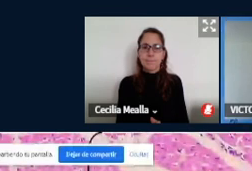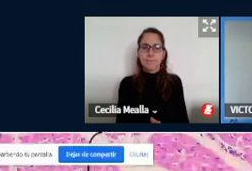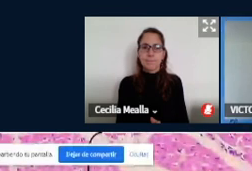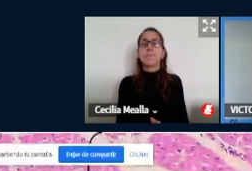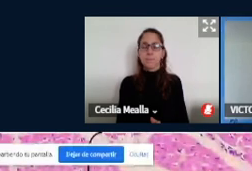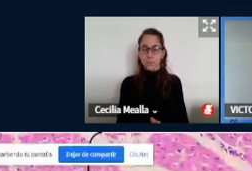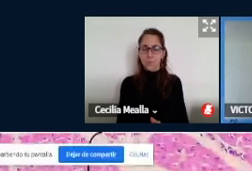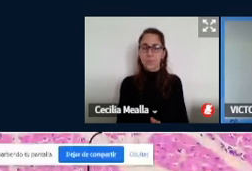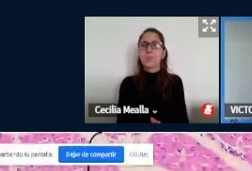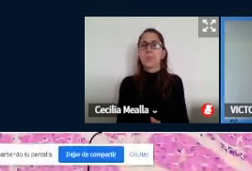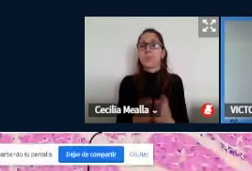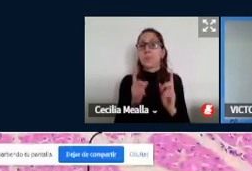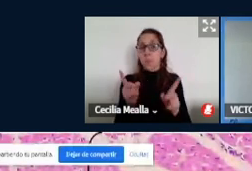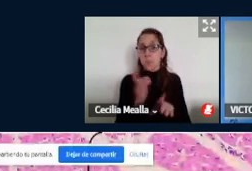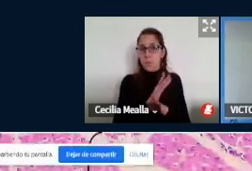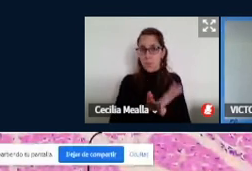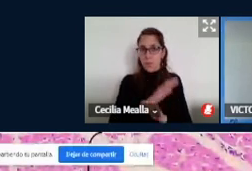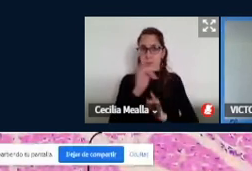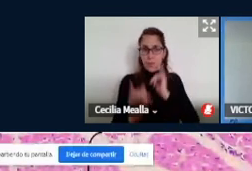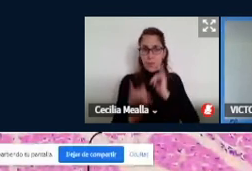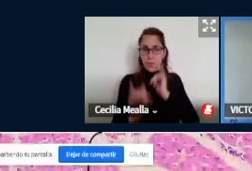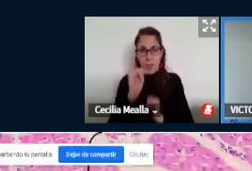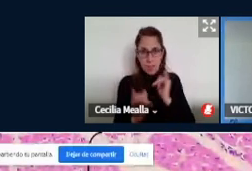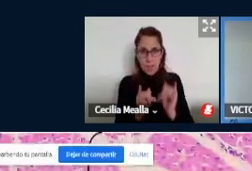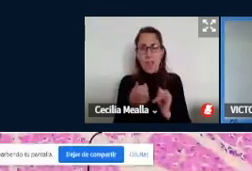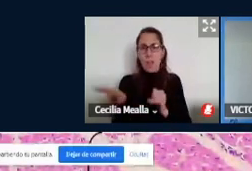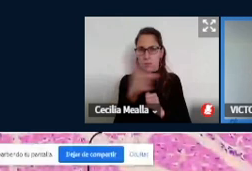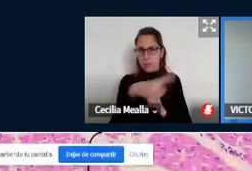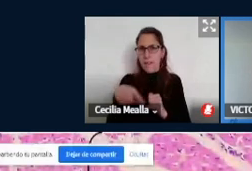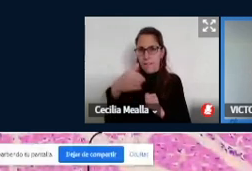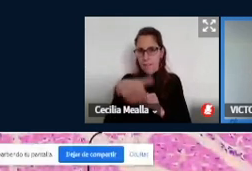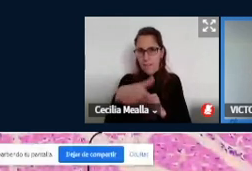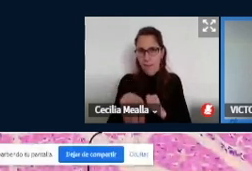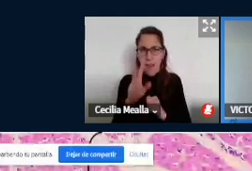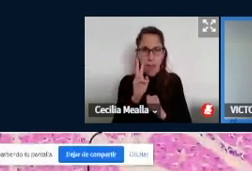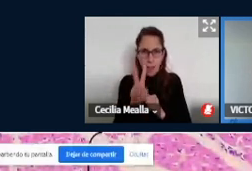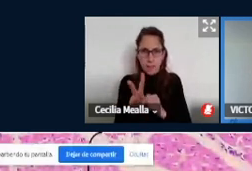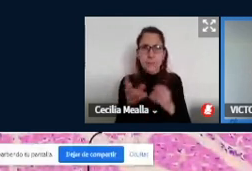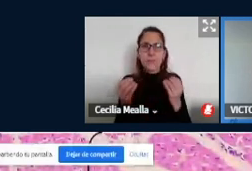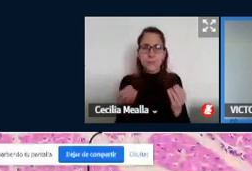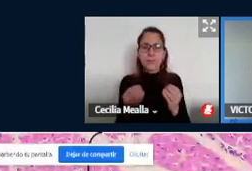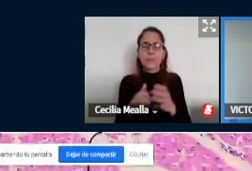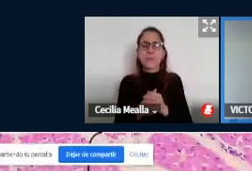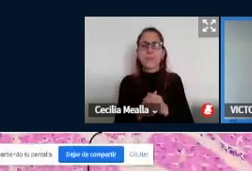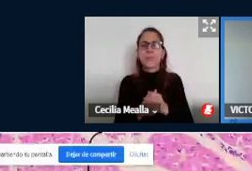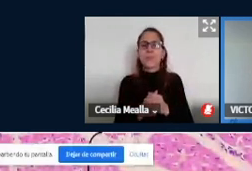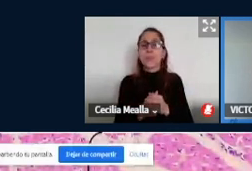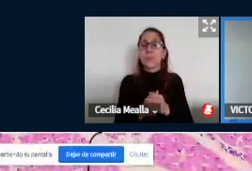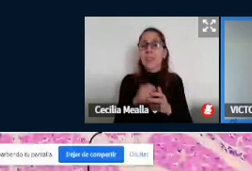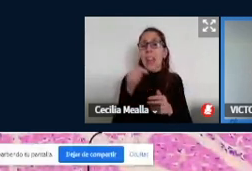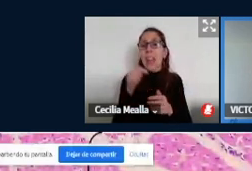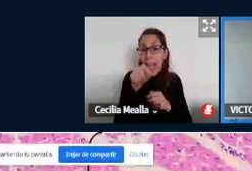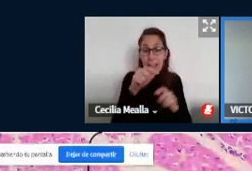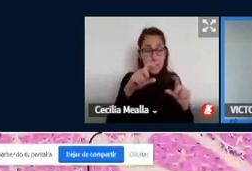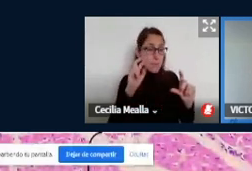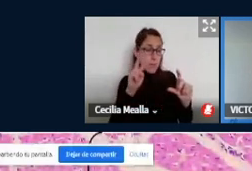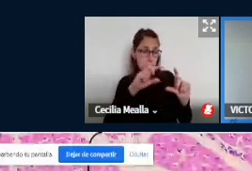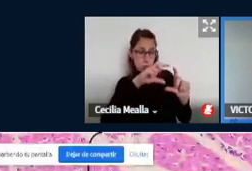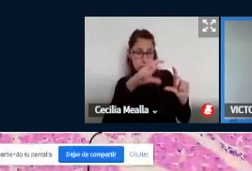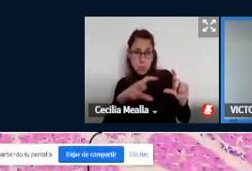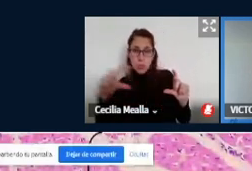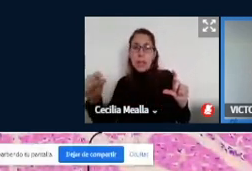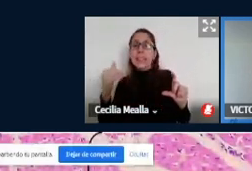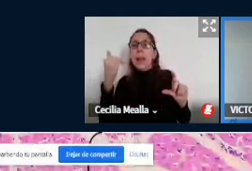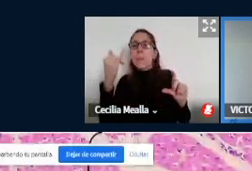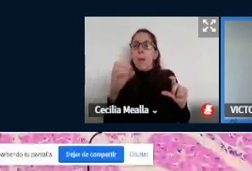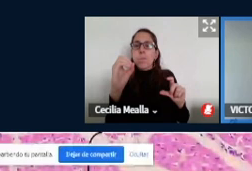lo que yo les decía, que también lo van a ver si, bueno, acá tenemos, fíjense que acá podemos repasar también, que tenemos